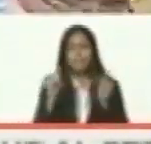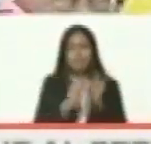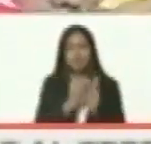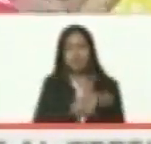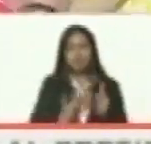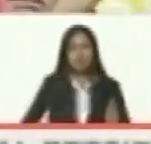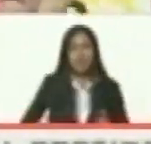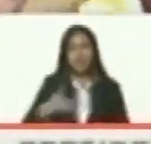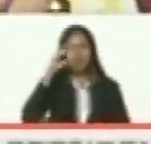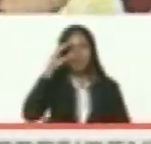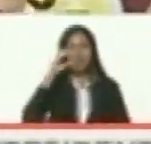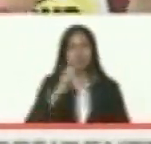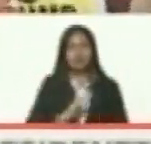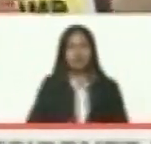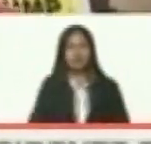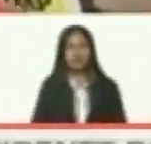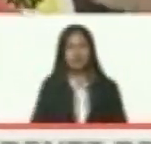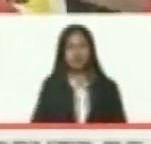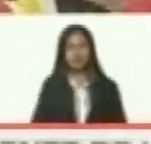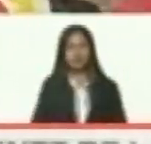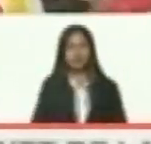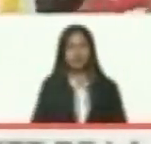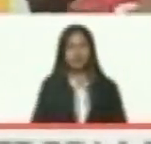vicepresidenta Delcy Rodríguez Gómez.